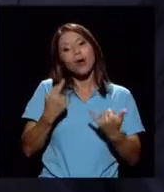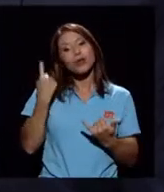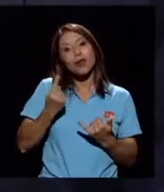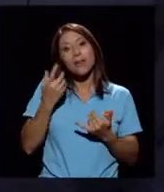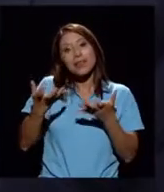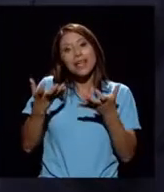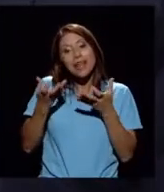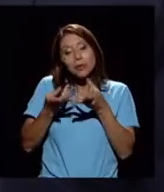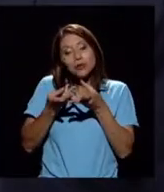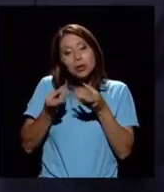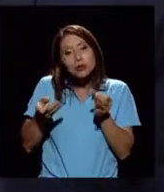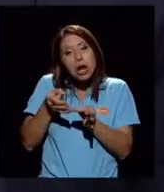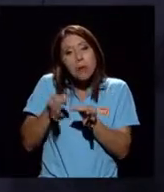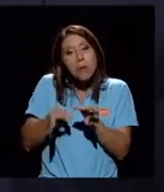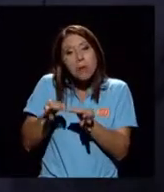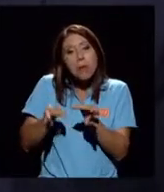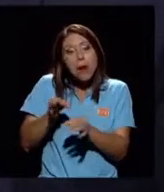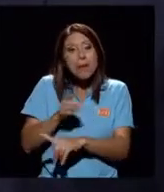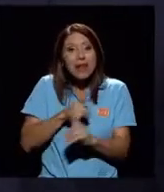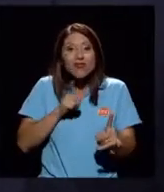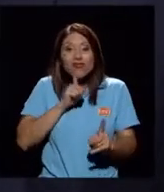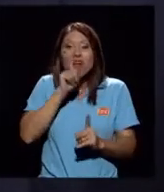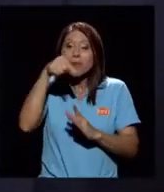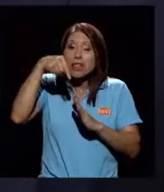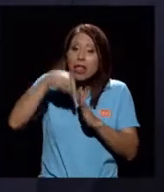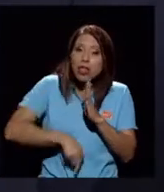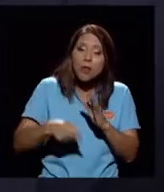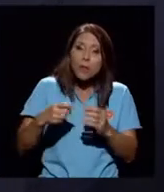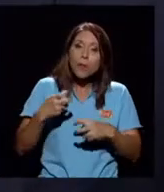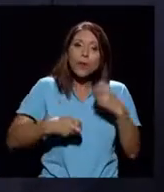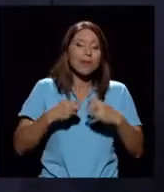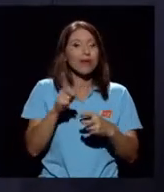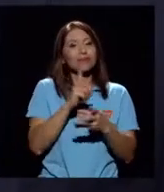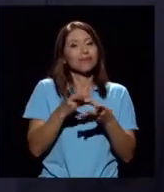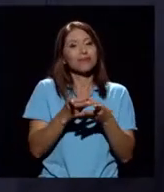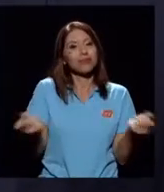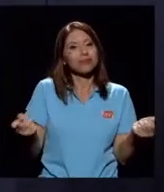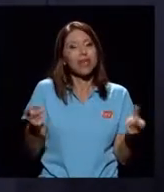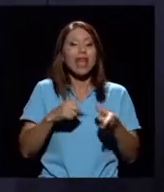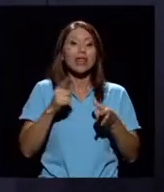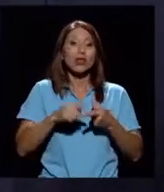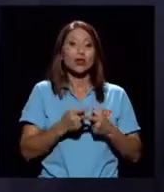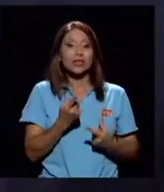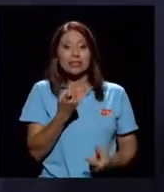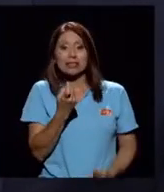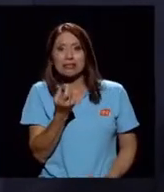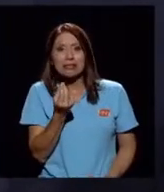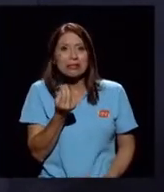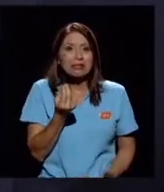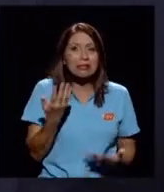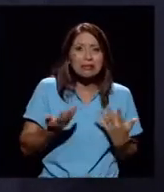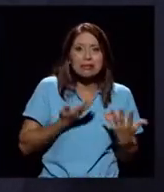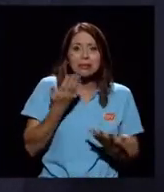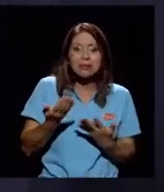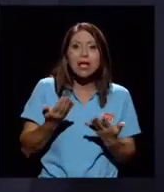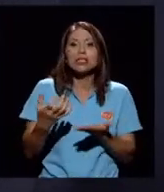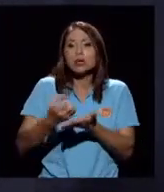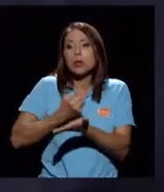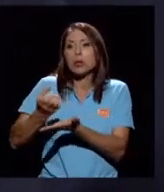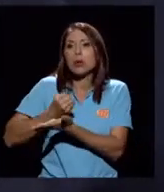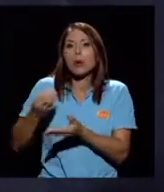pagar directamente al cáncer entonces con un déficit fiscal alto seguimos presionando ese déficit de las tasas de interés y entonces